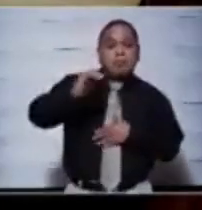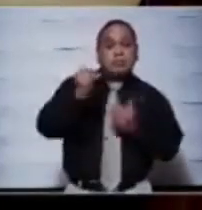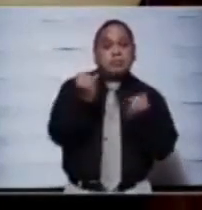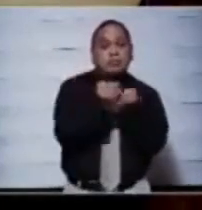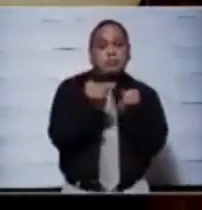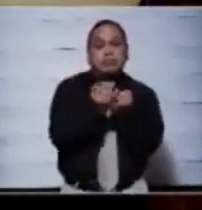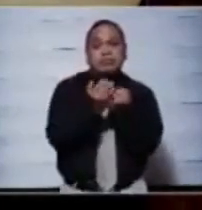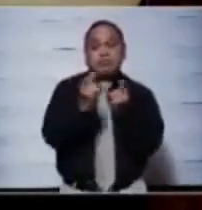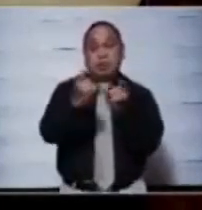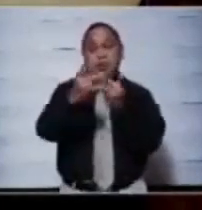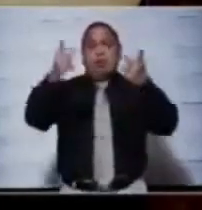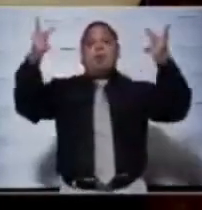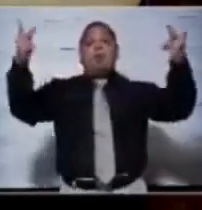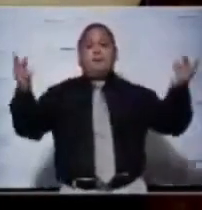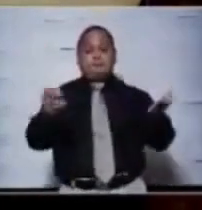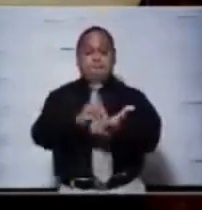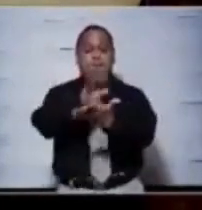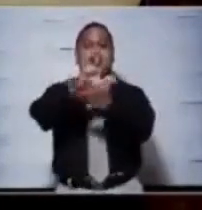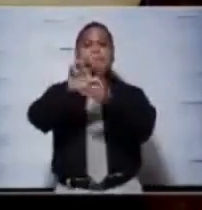ocupe la portada.